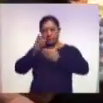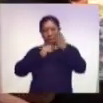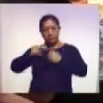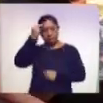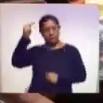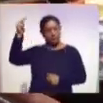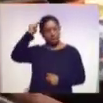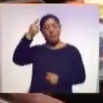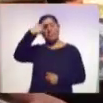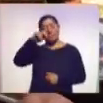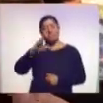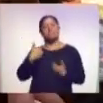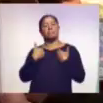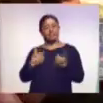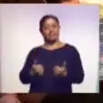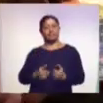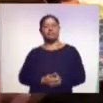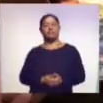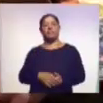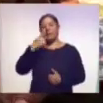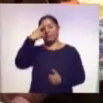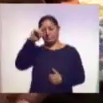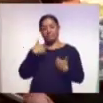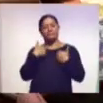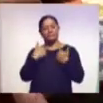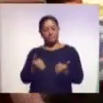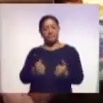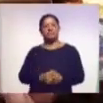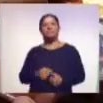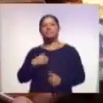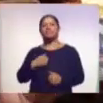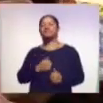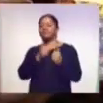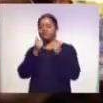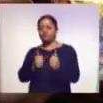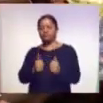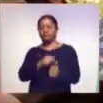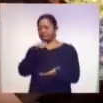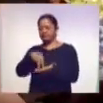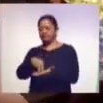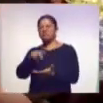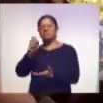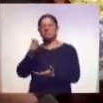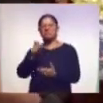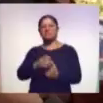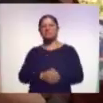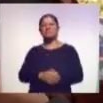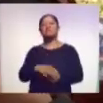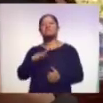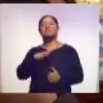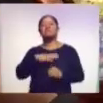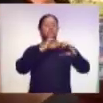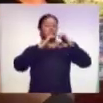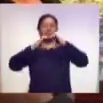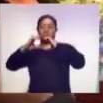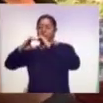poder entendernos, para poder comprender y para poder estar. ¿Qué fue lo que hicimos? Empezamos a tejer redes de comunicación con